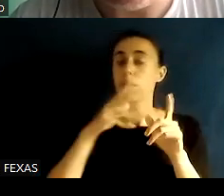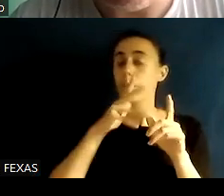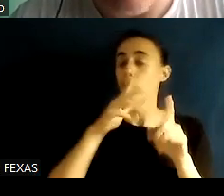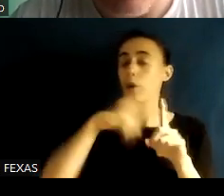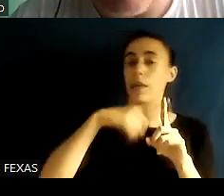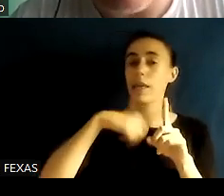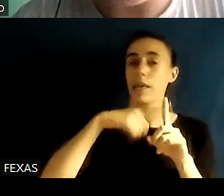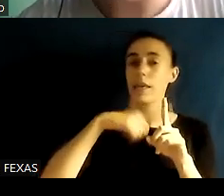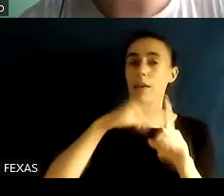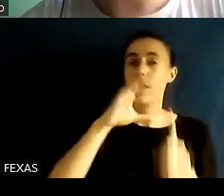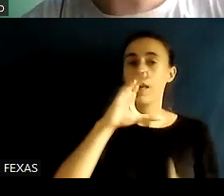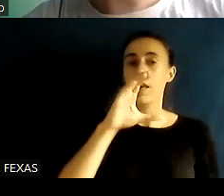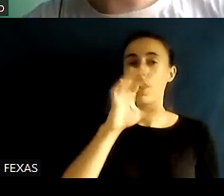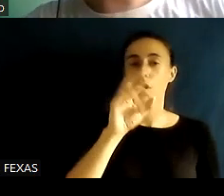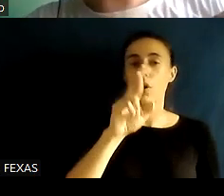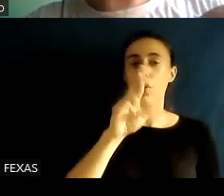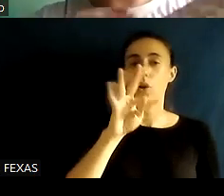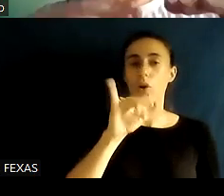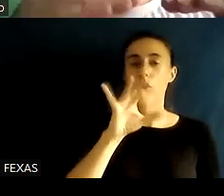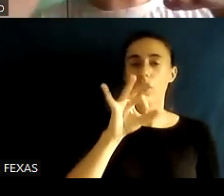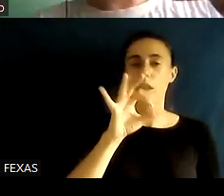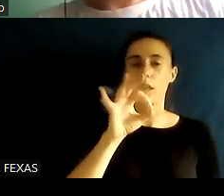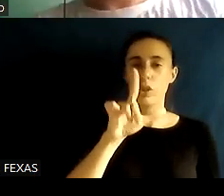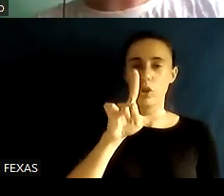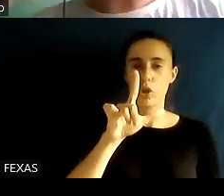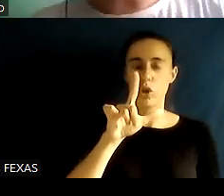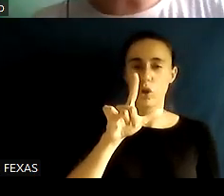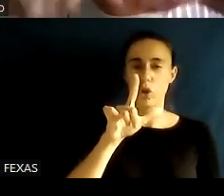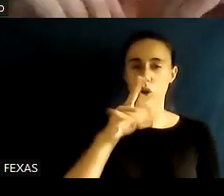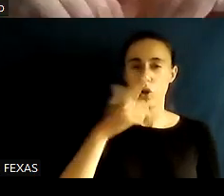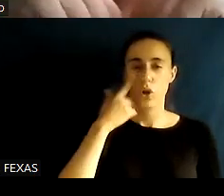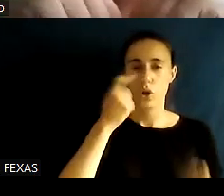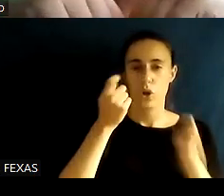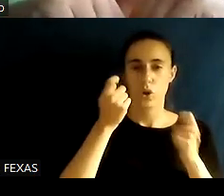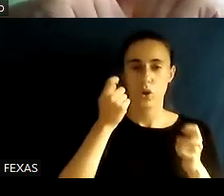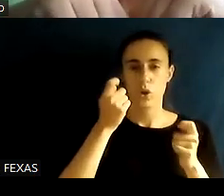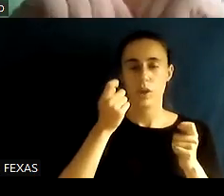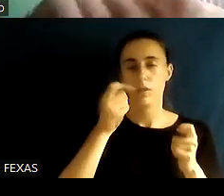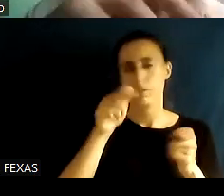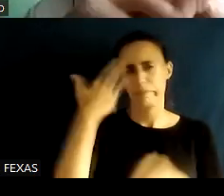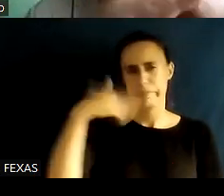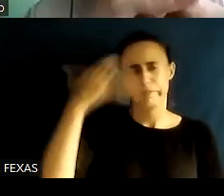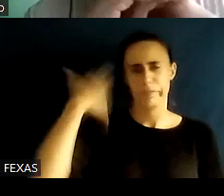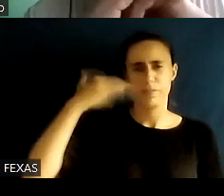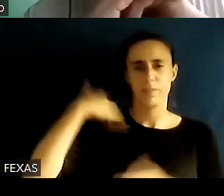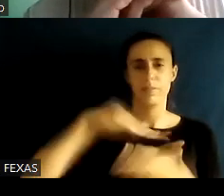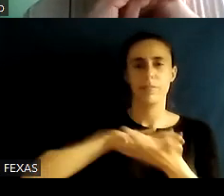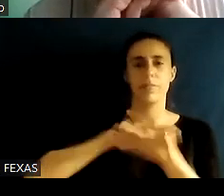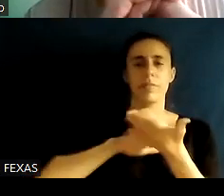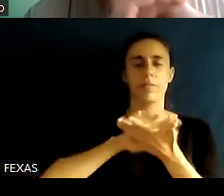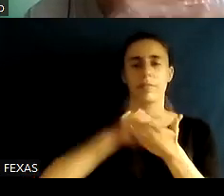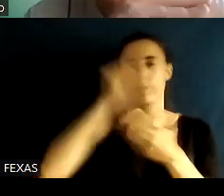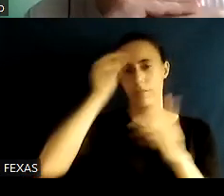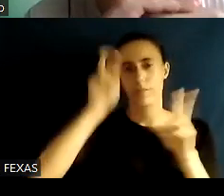de cortisol, ayudando a equilibrar el eje cortisol-melatonina. Sobre este eje ya hemos hablado ya hace tiempo, creo que en el tema de